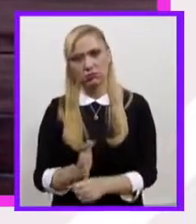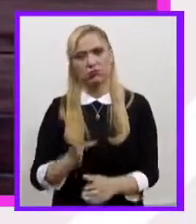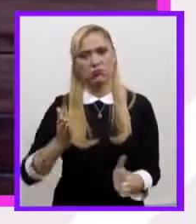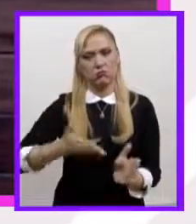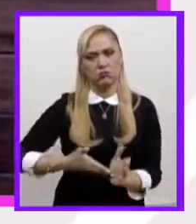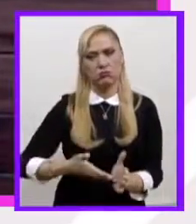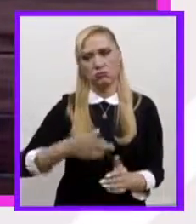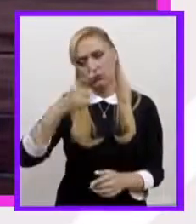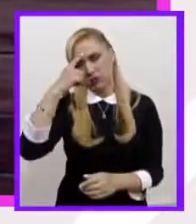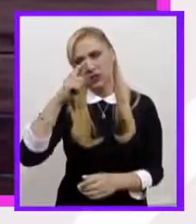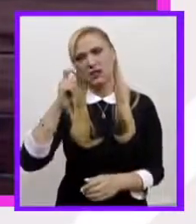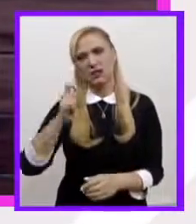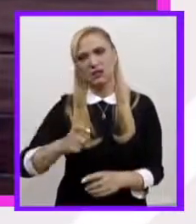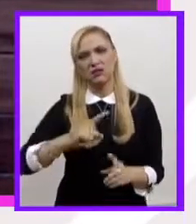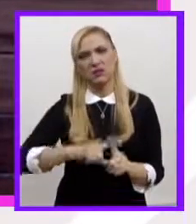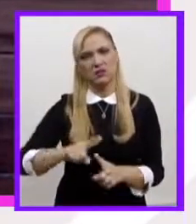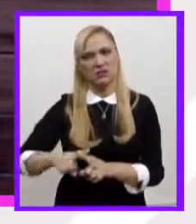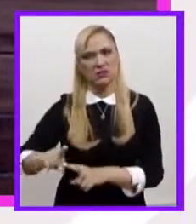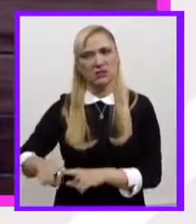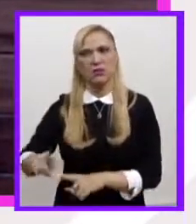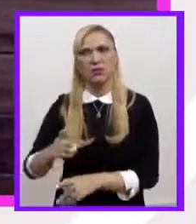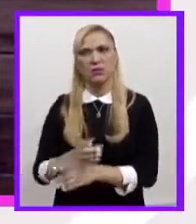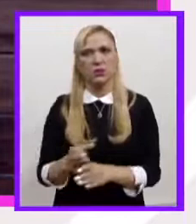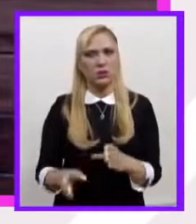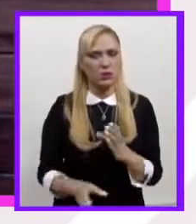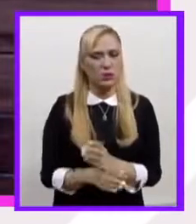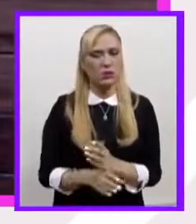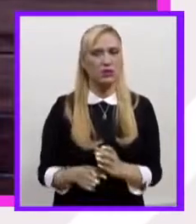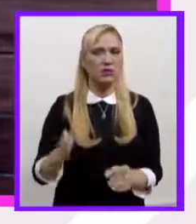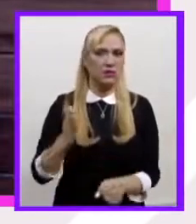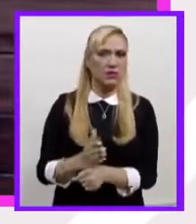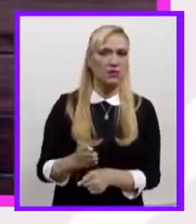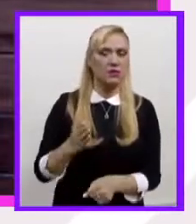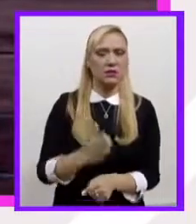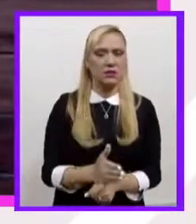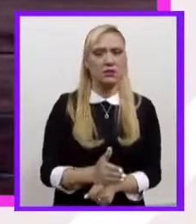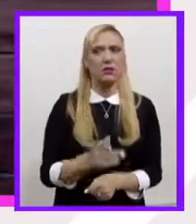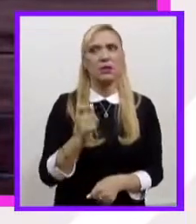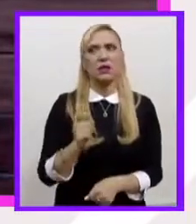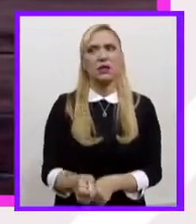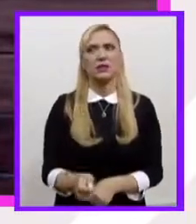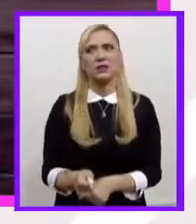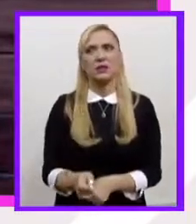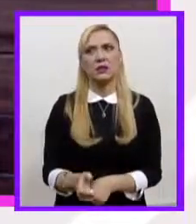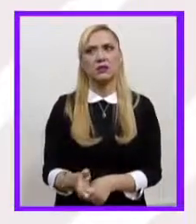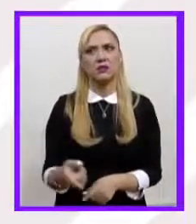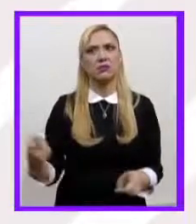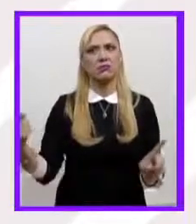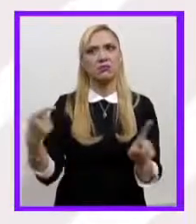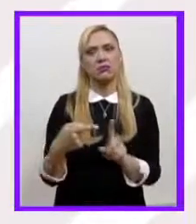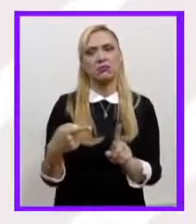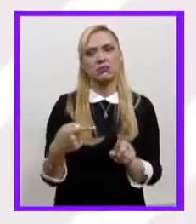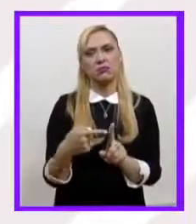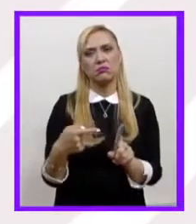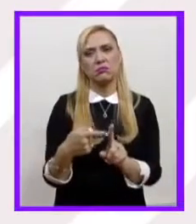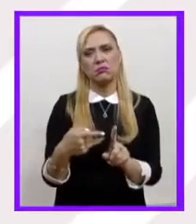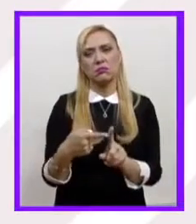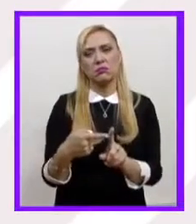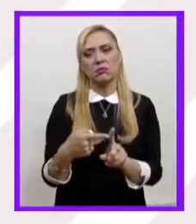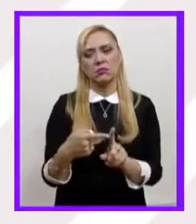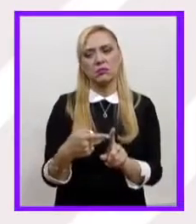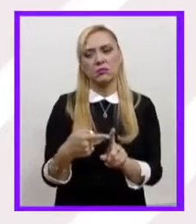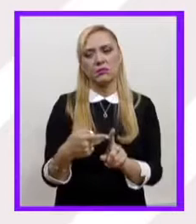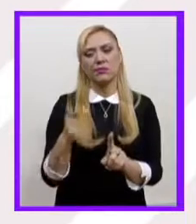que reproducen las acciones punitivas, entendiendo el punitivismo en sentido amplio como esta